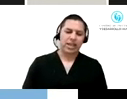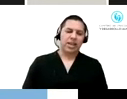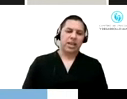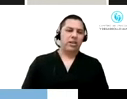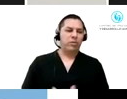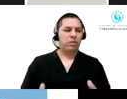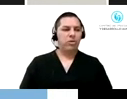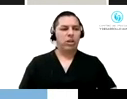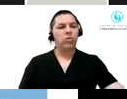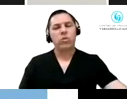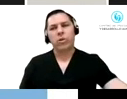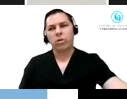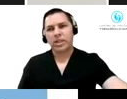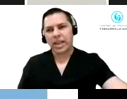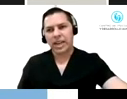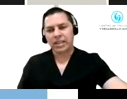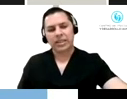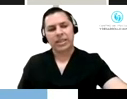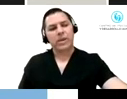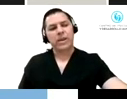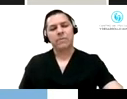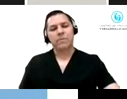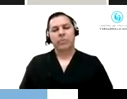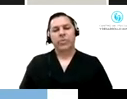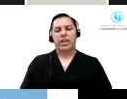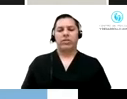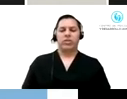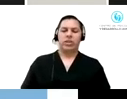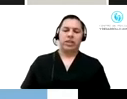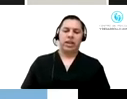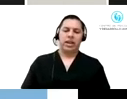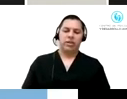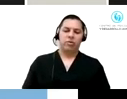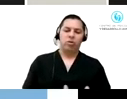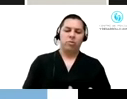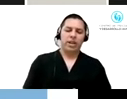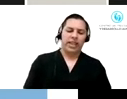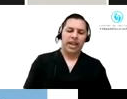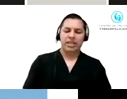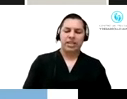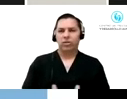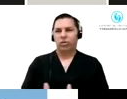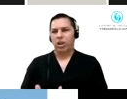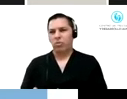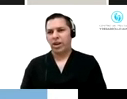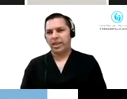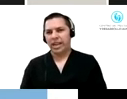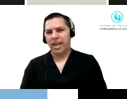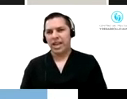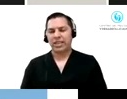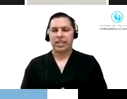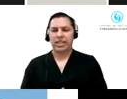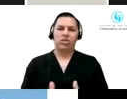trans. Yo, por ejemplo, tengo un grupo de hombres trans también. Entonces, hay un hombre trans con una